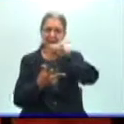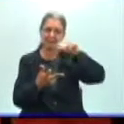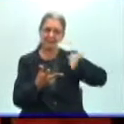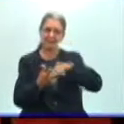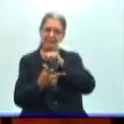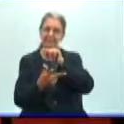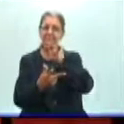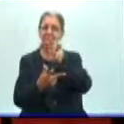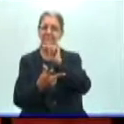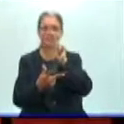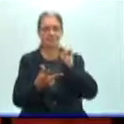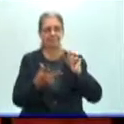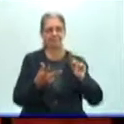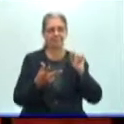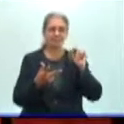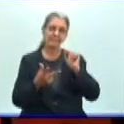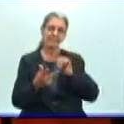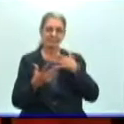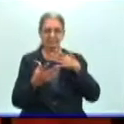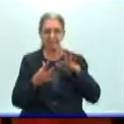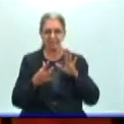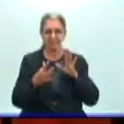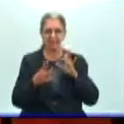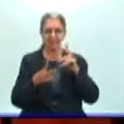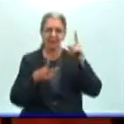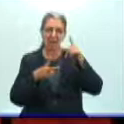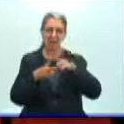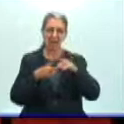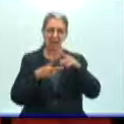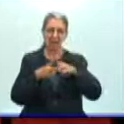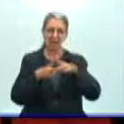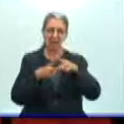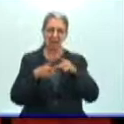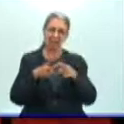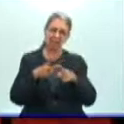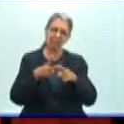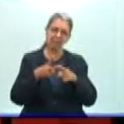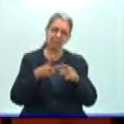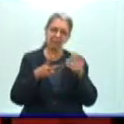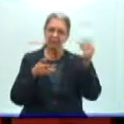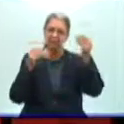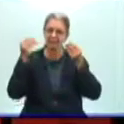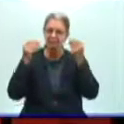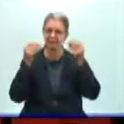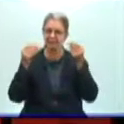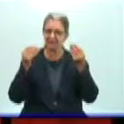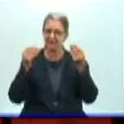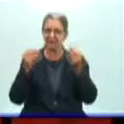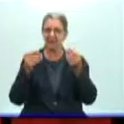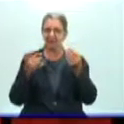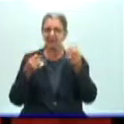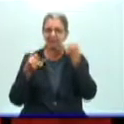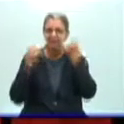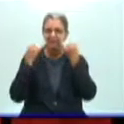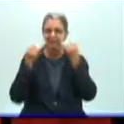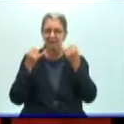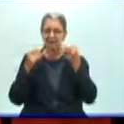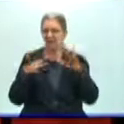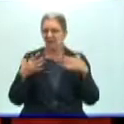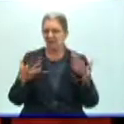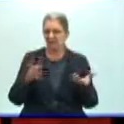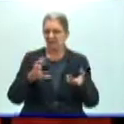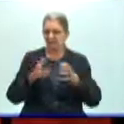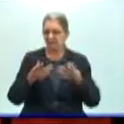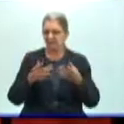los lados hay que también analizarlos para identificar qué tipo de ángulo tenemos en